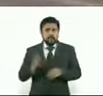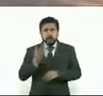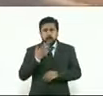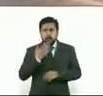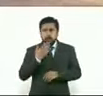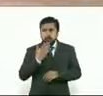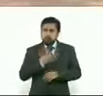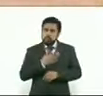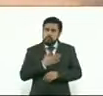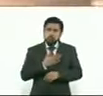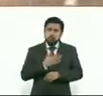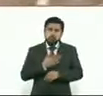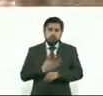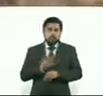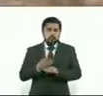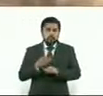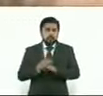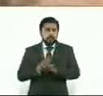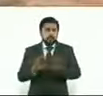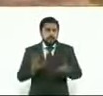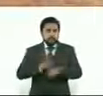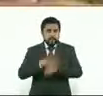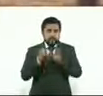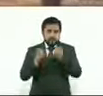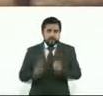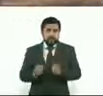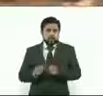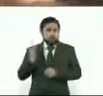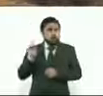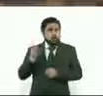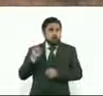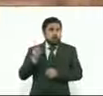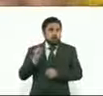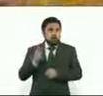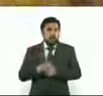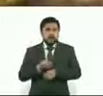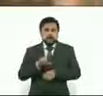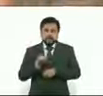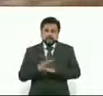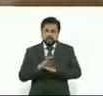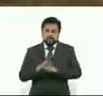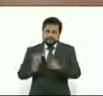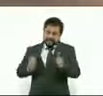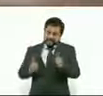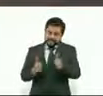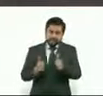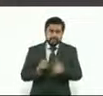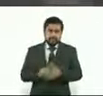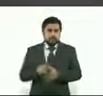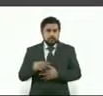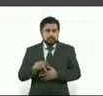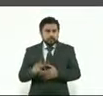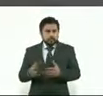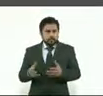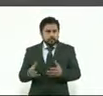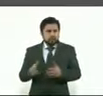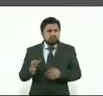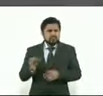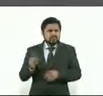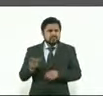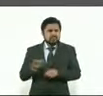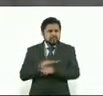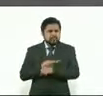que le dé más seguridad y ojalá que pueda haber una mejor pelea para el primer lugar, ¿no? Pero, ¿qué habrá sido? ¿Una